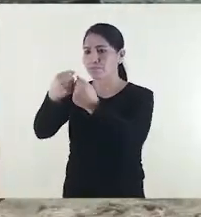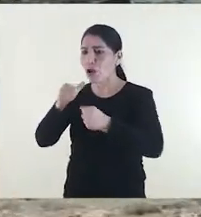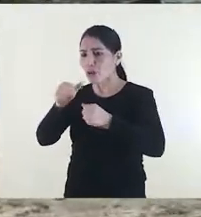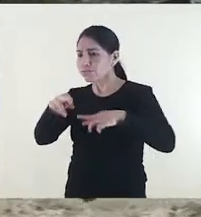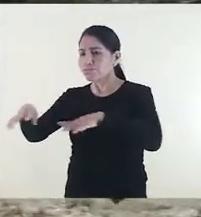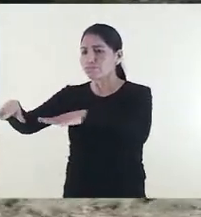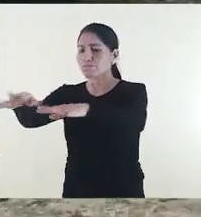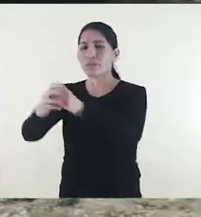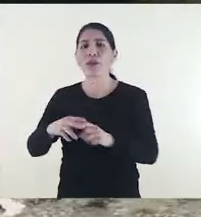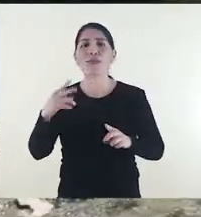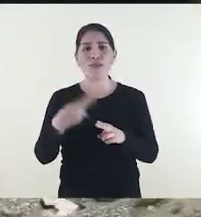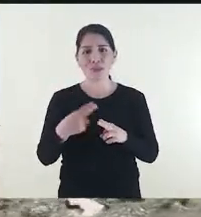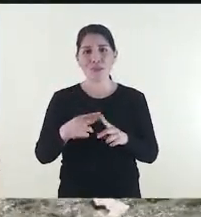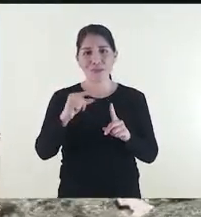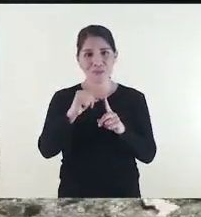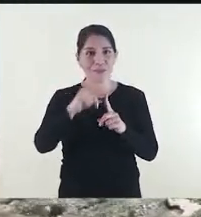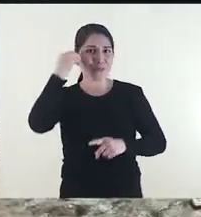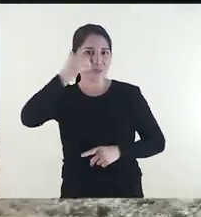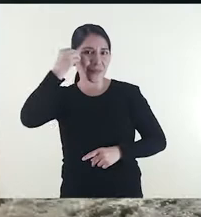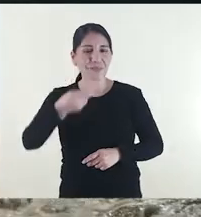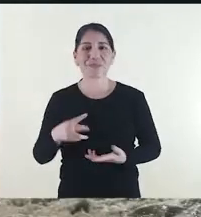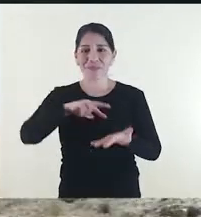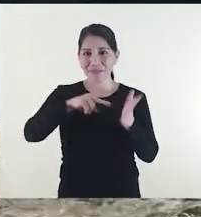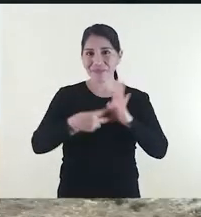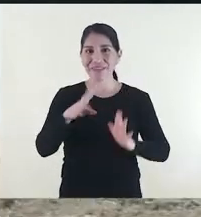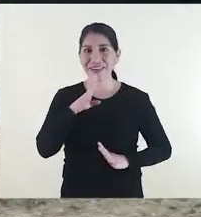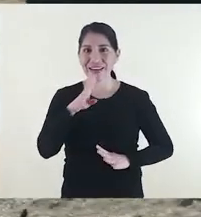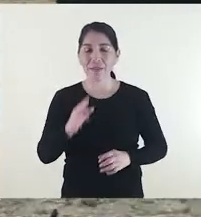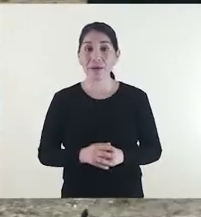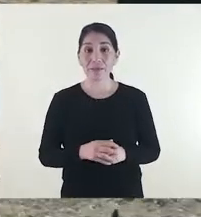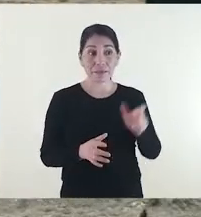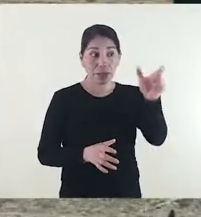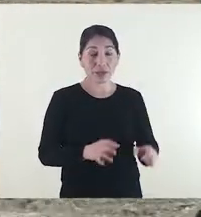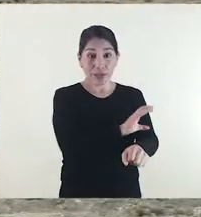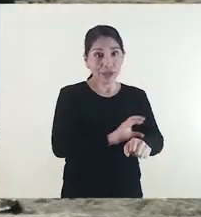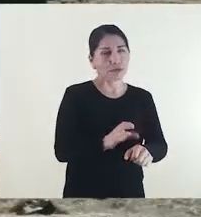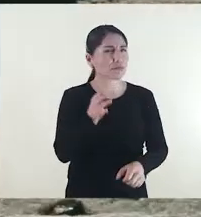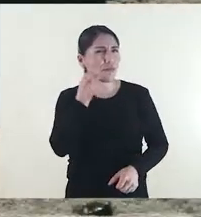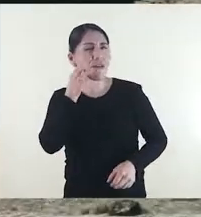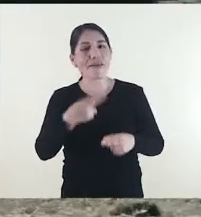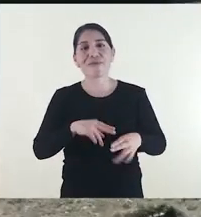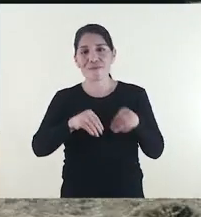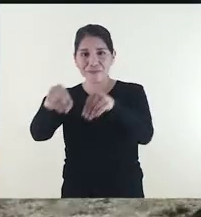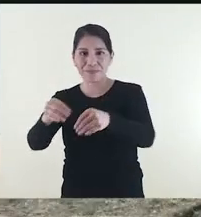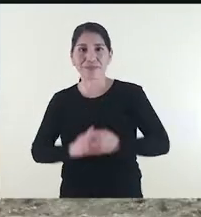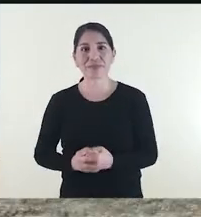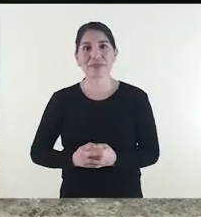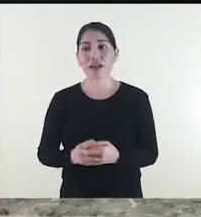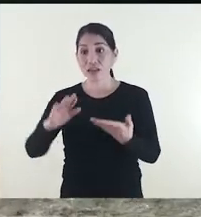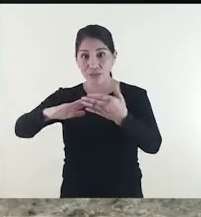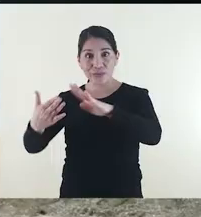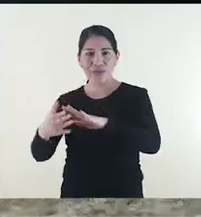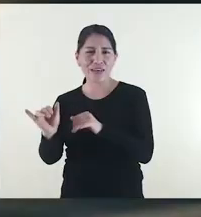su nombre de raíz quechua significa el que habla, y cuya corrupción fonética costera le da el nombre a la ciudad.